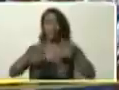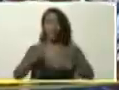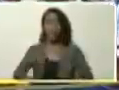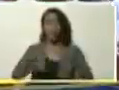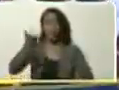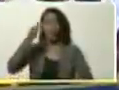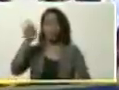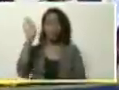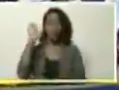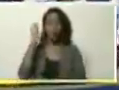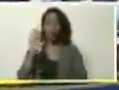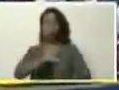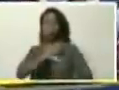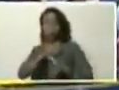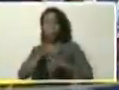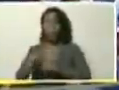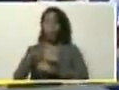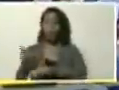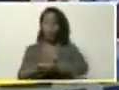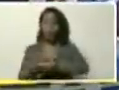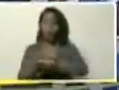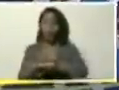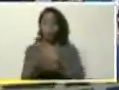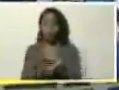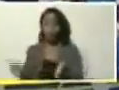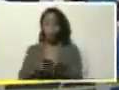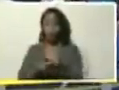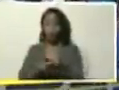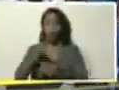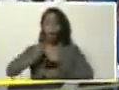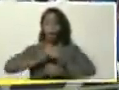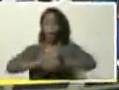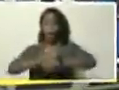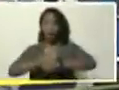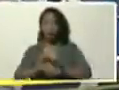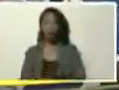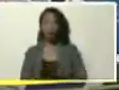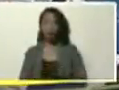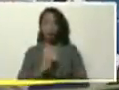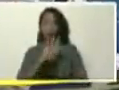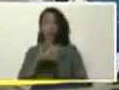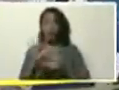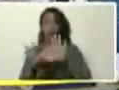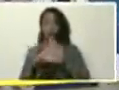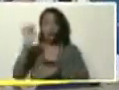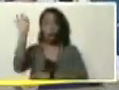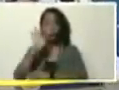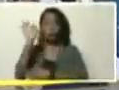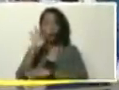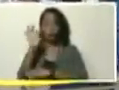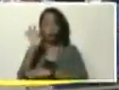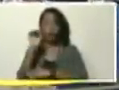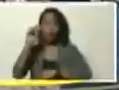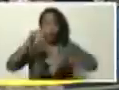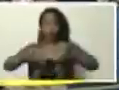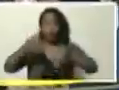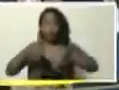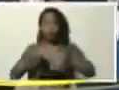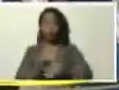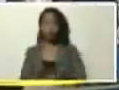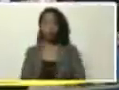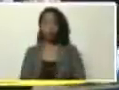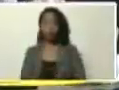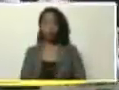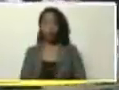juramentación y toma de posesión del gobernador reelecto Héctor Rodríguez Castro con 48% de los votos.